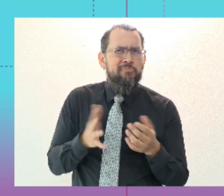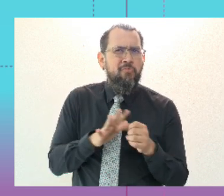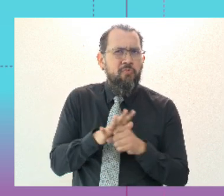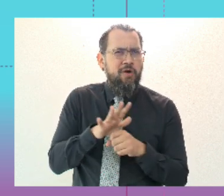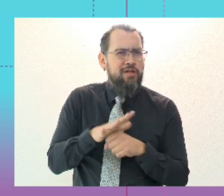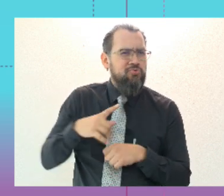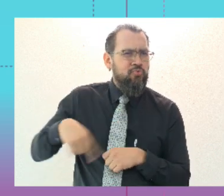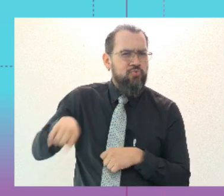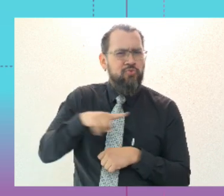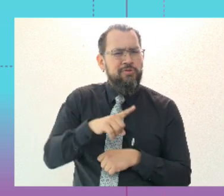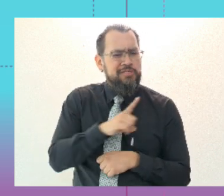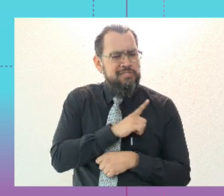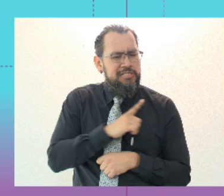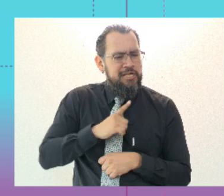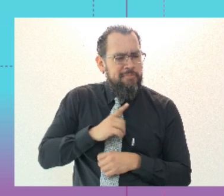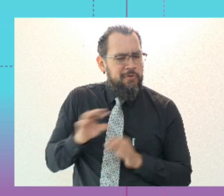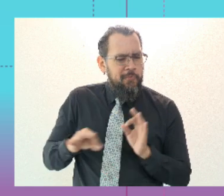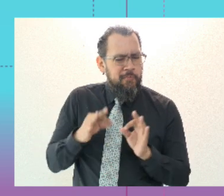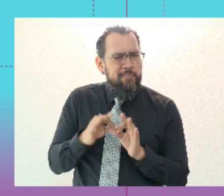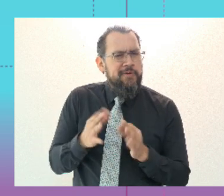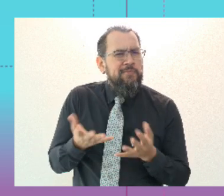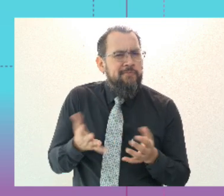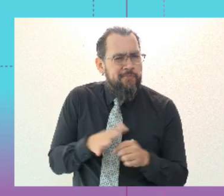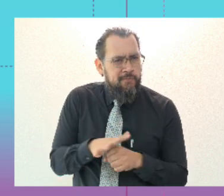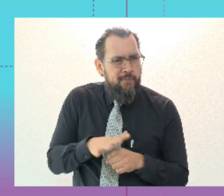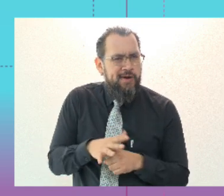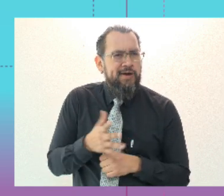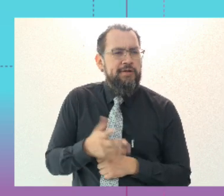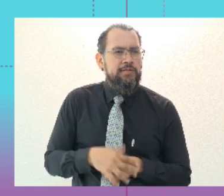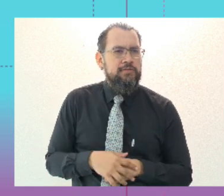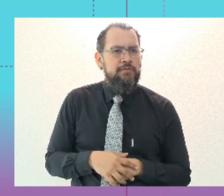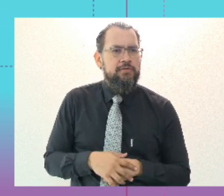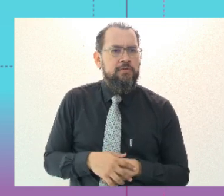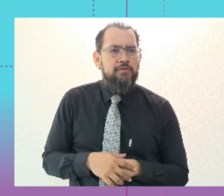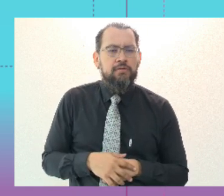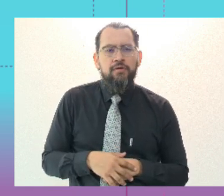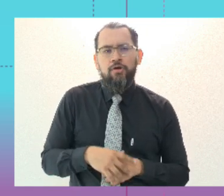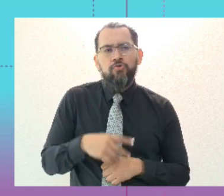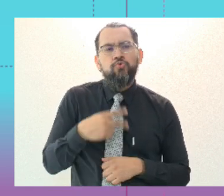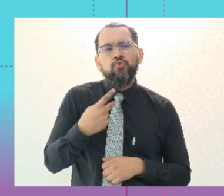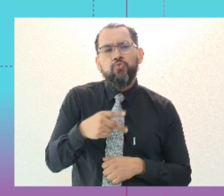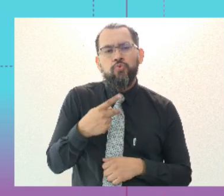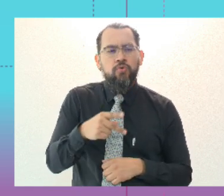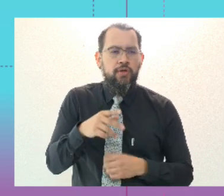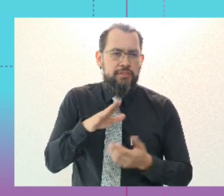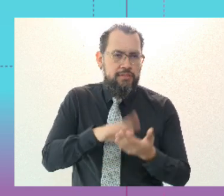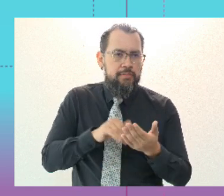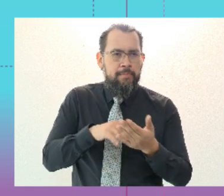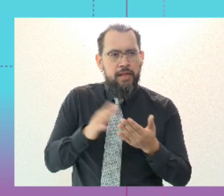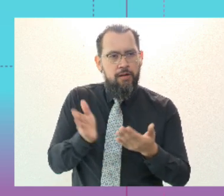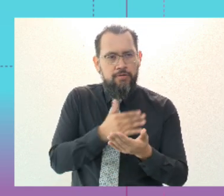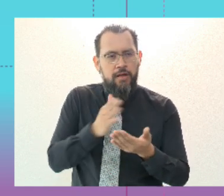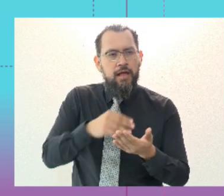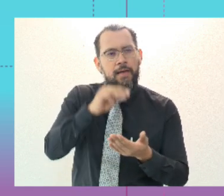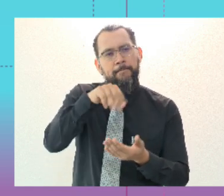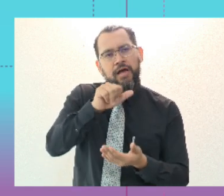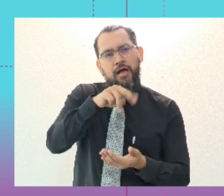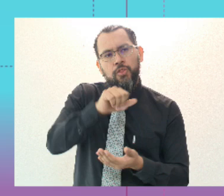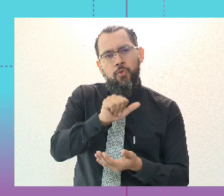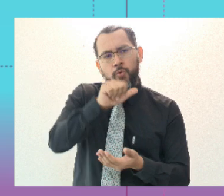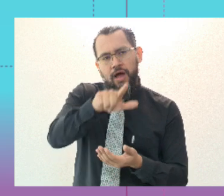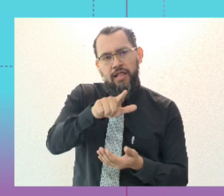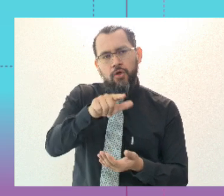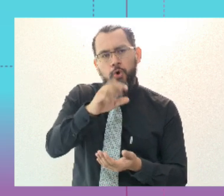la referencia de lo que tenemos que cumplir en nuestro puesto? El manual de organización, que muchas veces es el documento